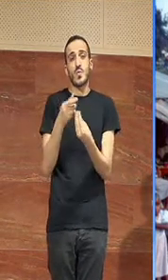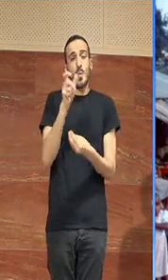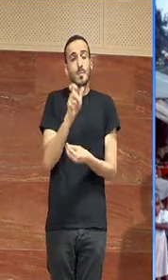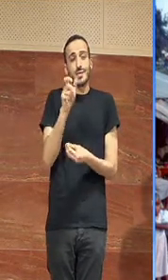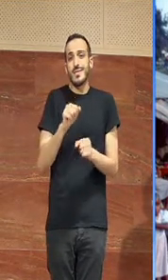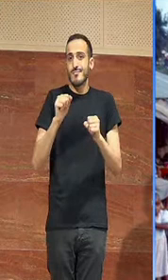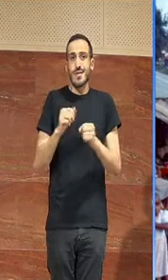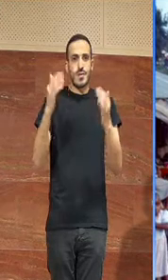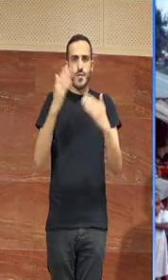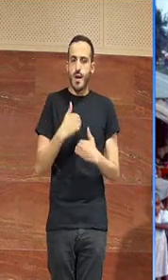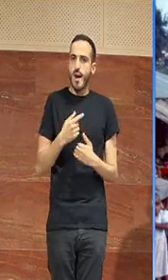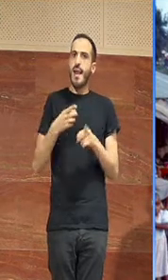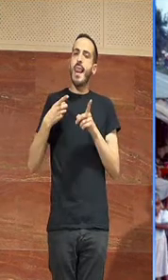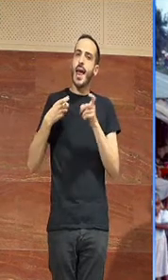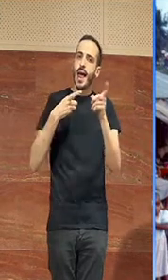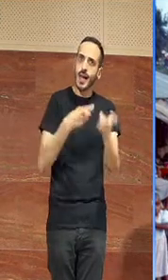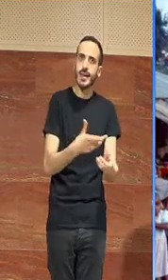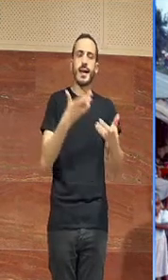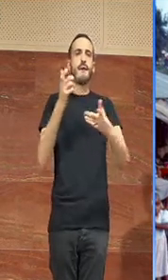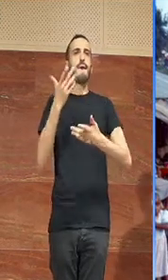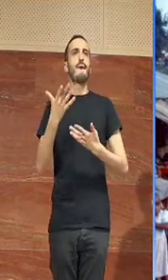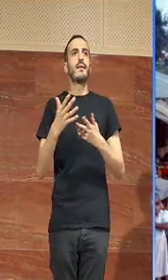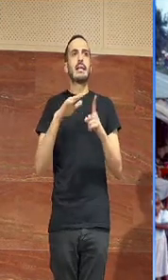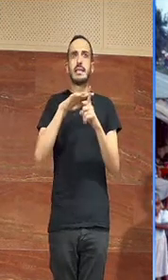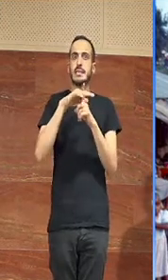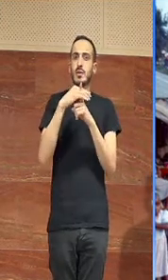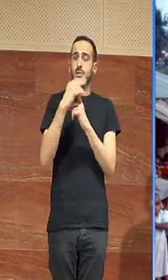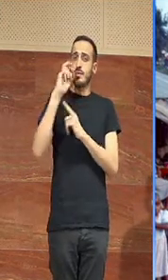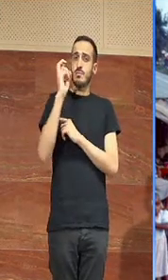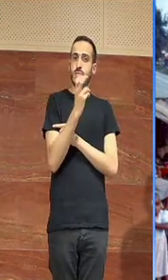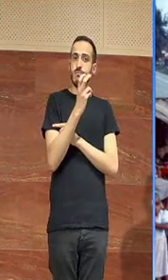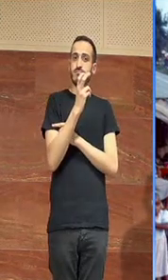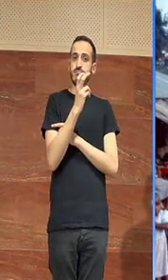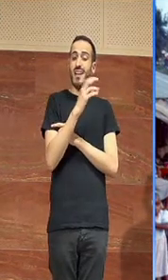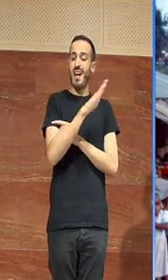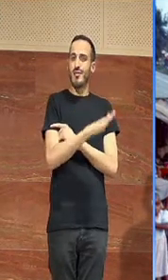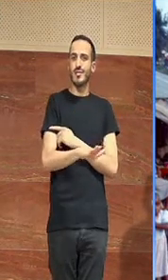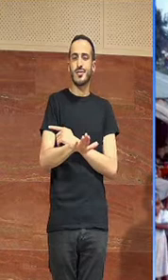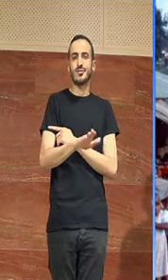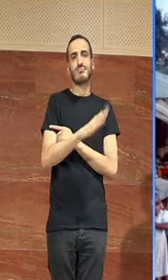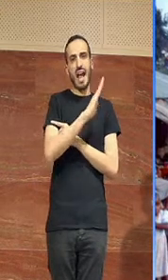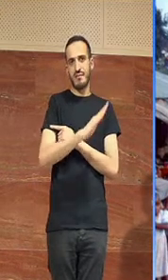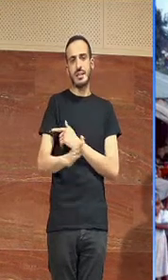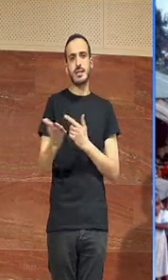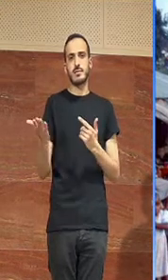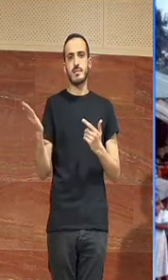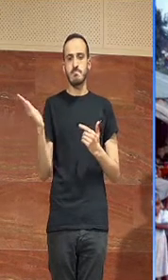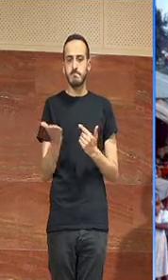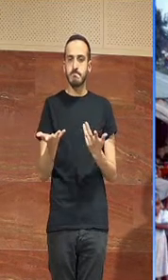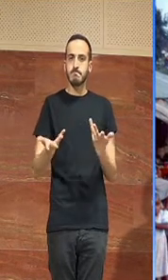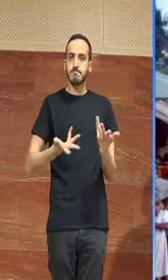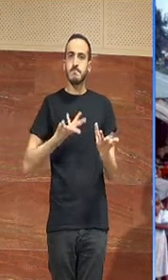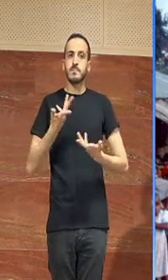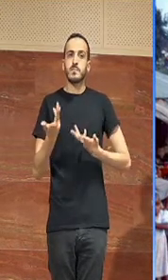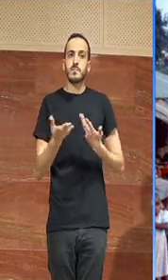Los conflictos armados hacen que esas personas, esos niños o esos seres, digamos, más